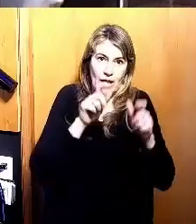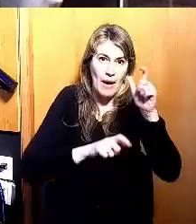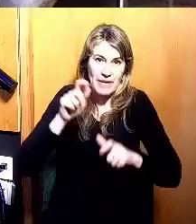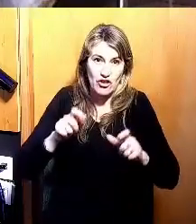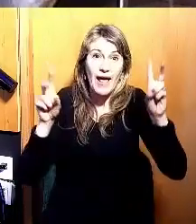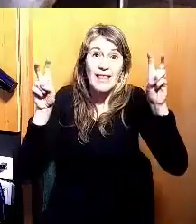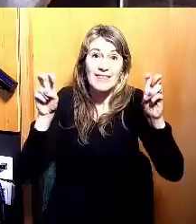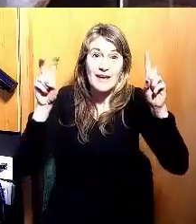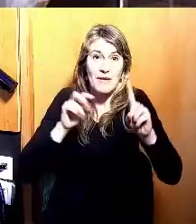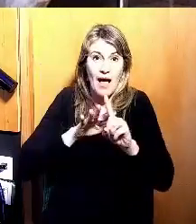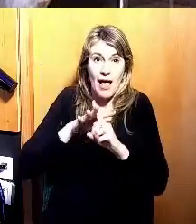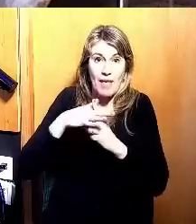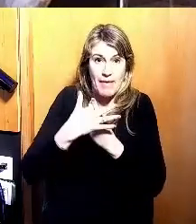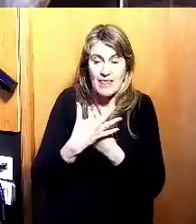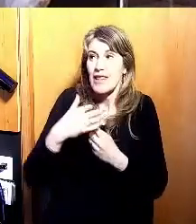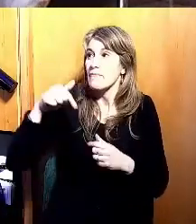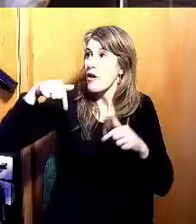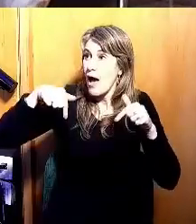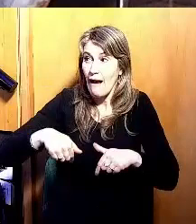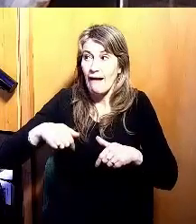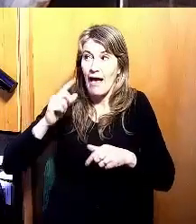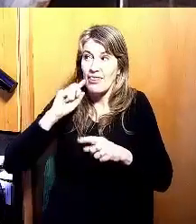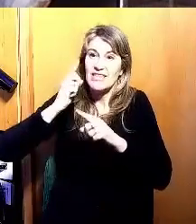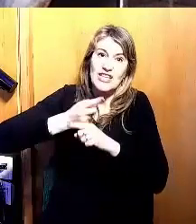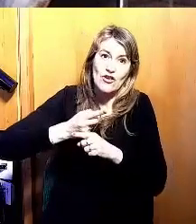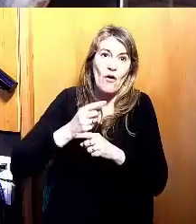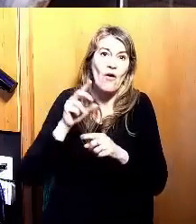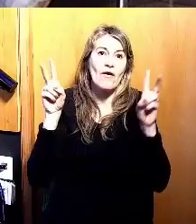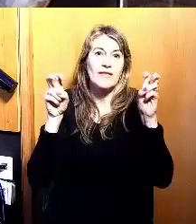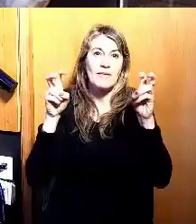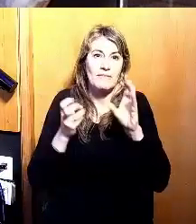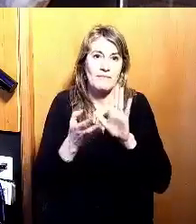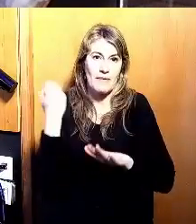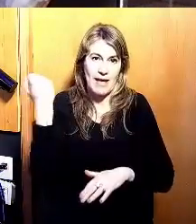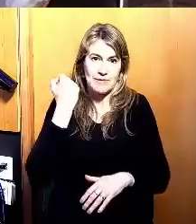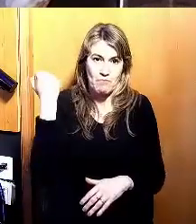pero también en este evento que se ha decidido como uno de los ejes temáticos más importantes.